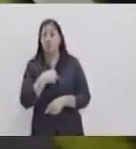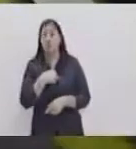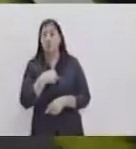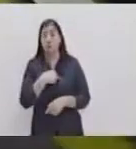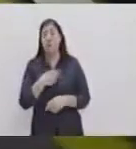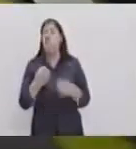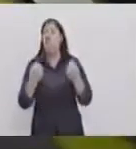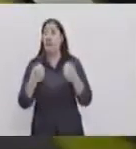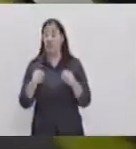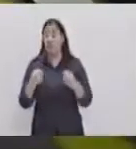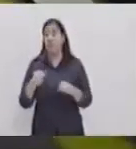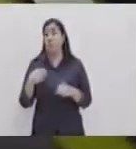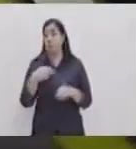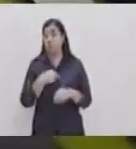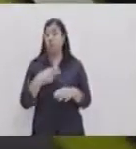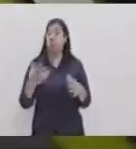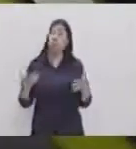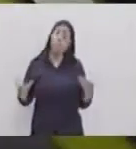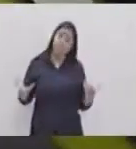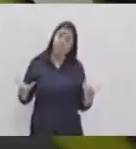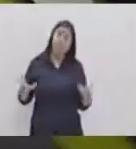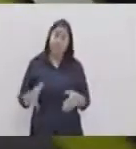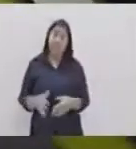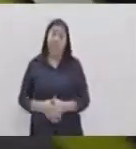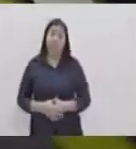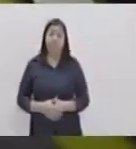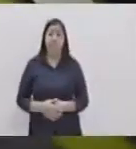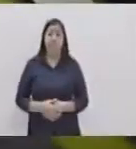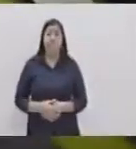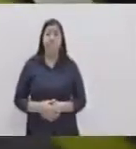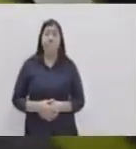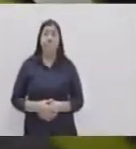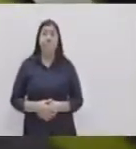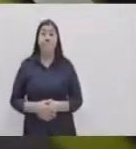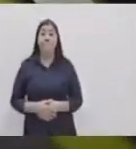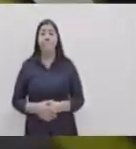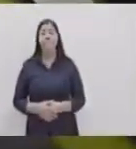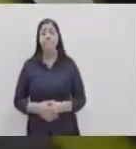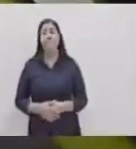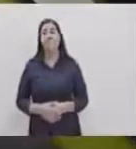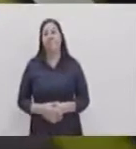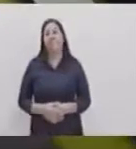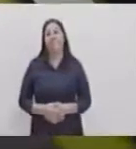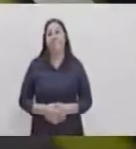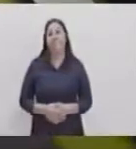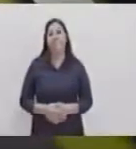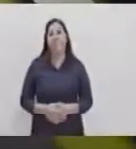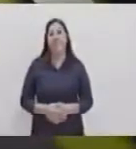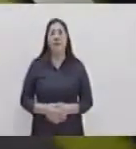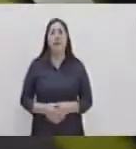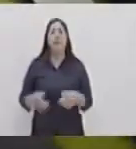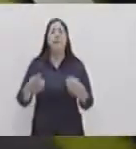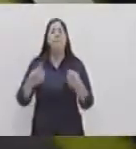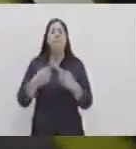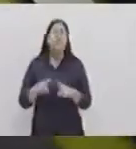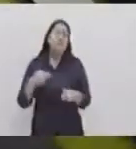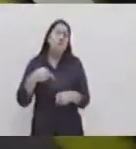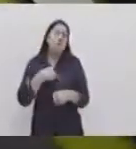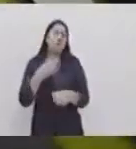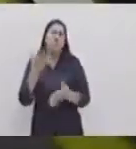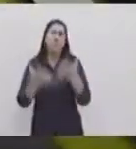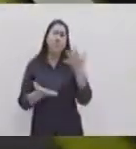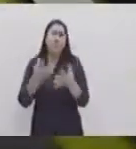somos productores de él en el ejercicio de la respiración, ¿ya? Sí. O sea, es uno que